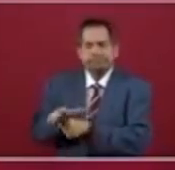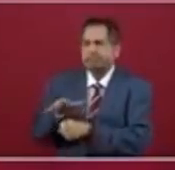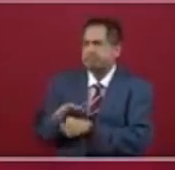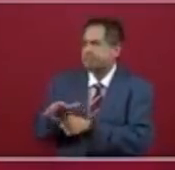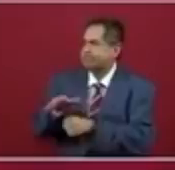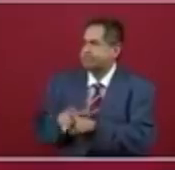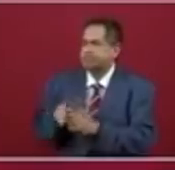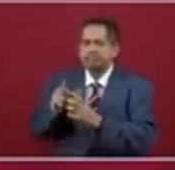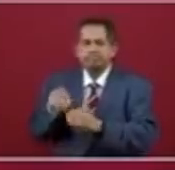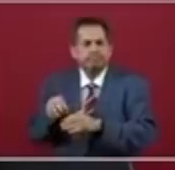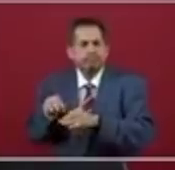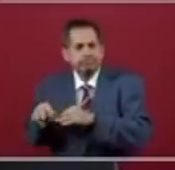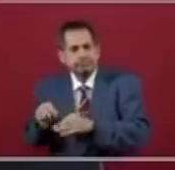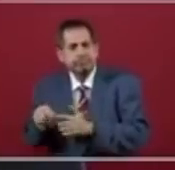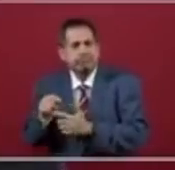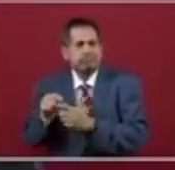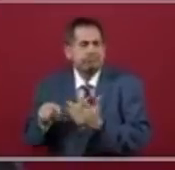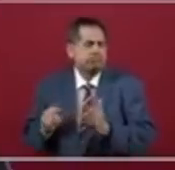no